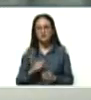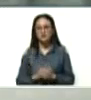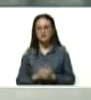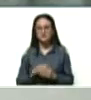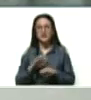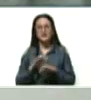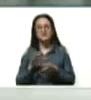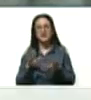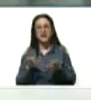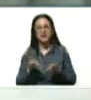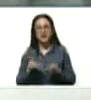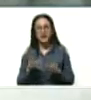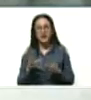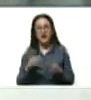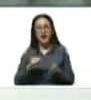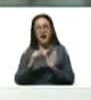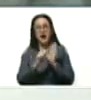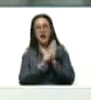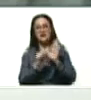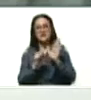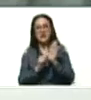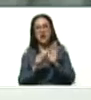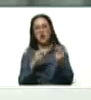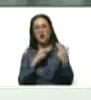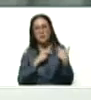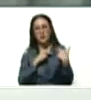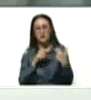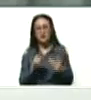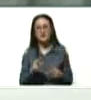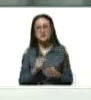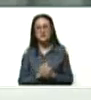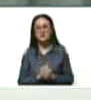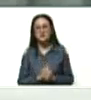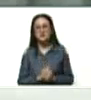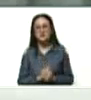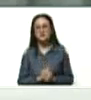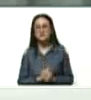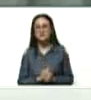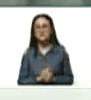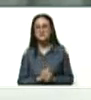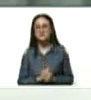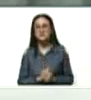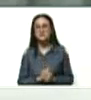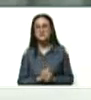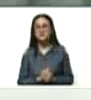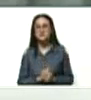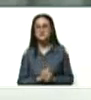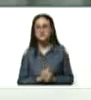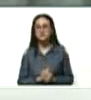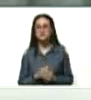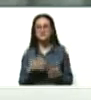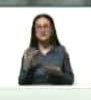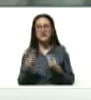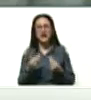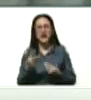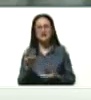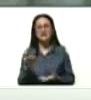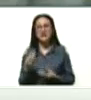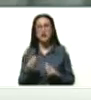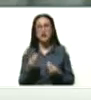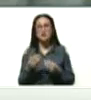secretaria de actas y correspondencias de Citrameca. Marianela, conversadito, Hipólito, ¿qué hacen por allá?